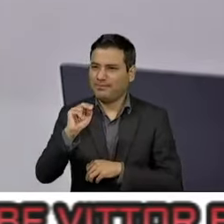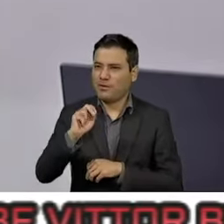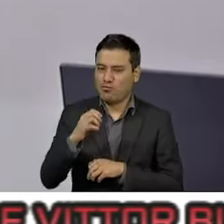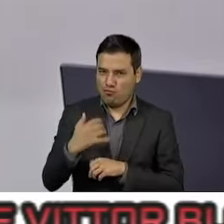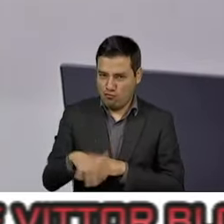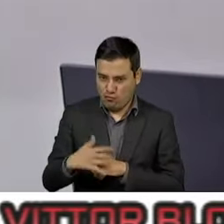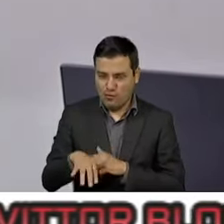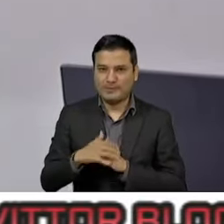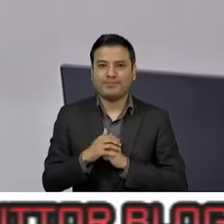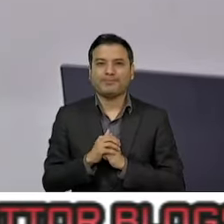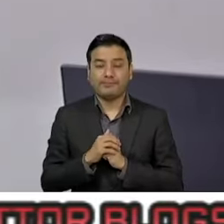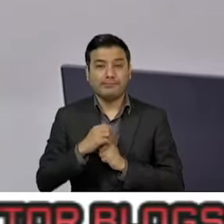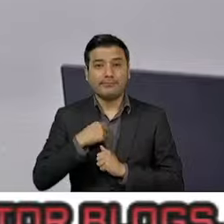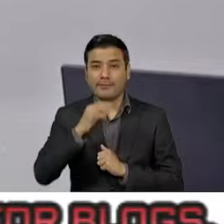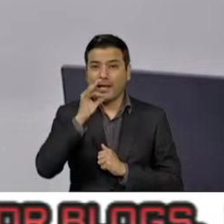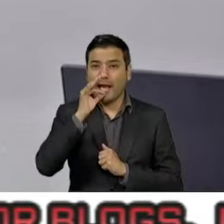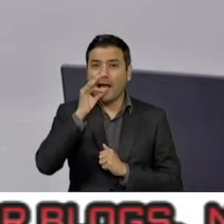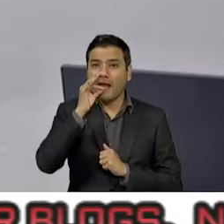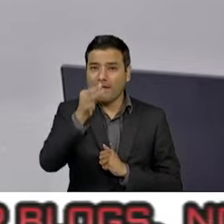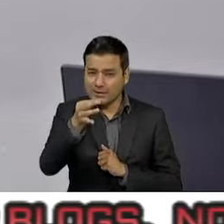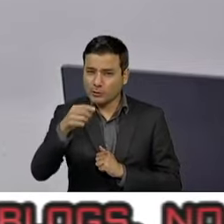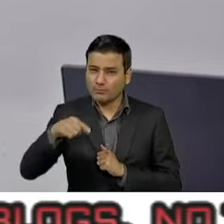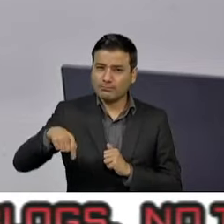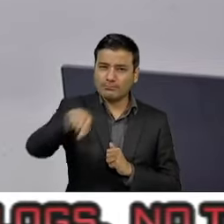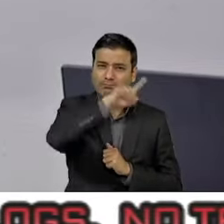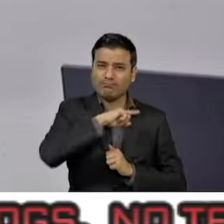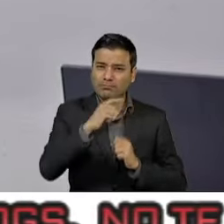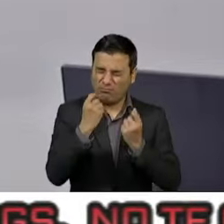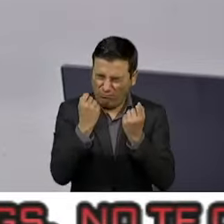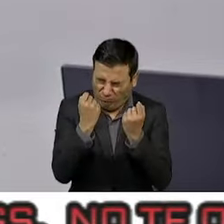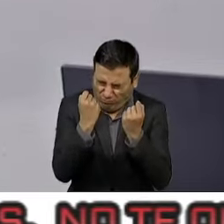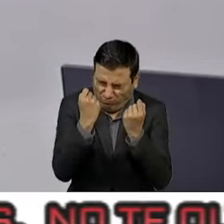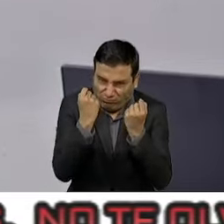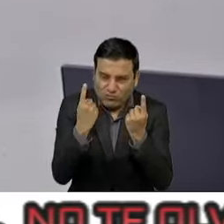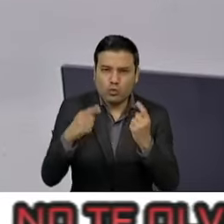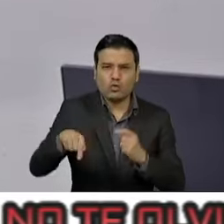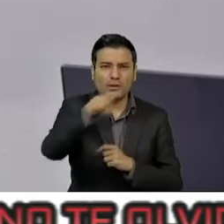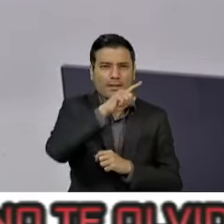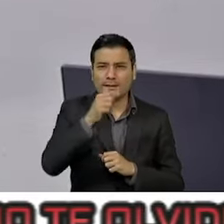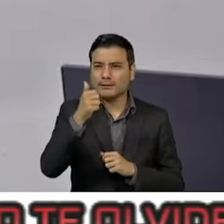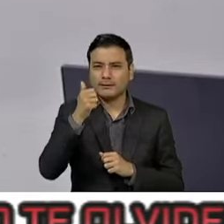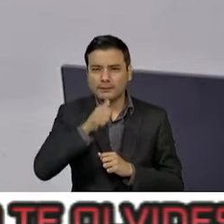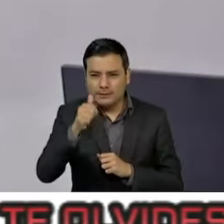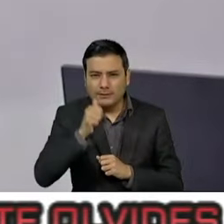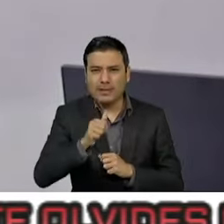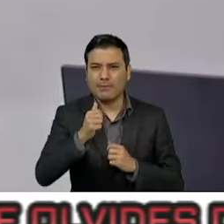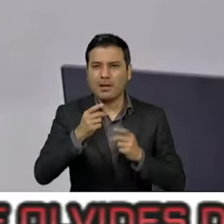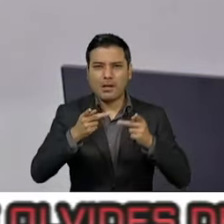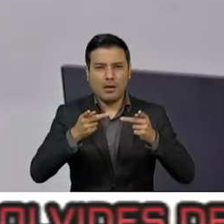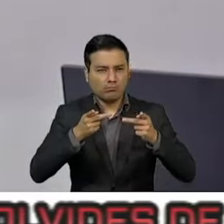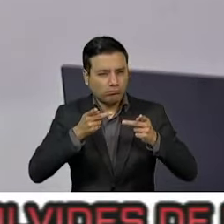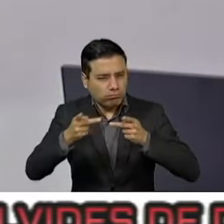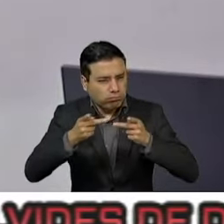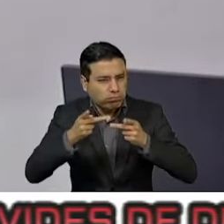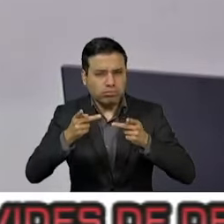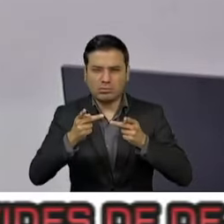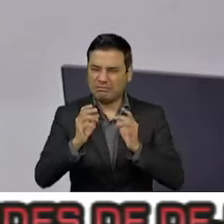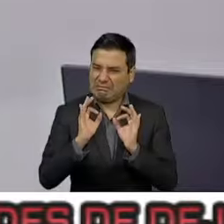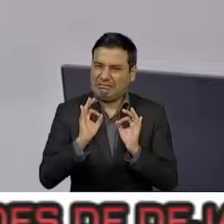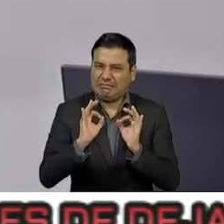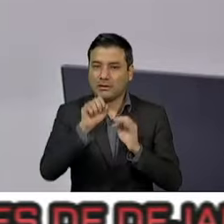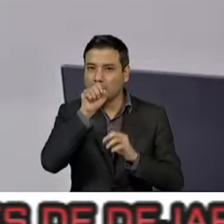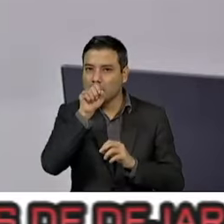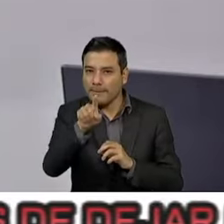sistema. Les expreso mi reconocimiento por su preparación constante y por su compromiso con los valores democráticos que aseguran